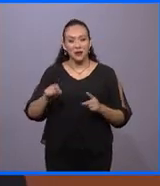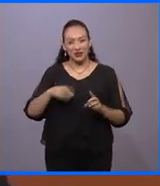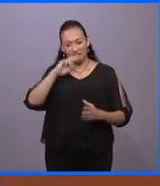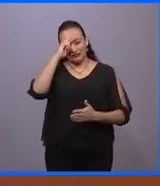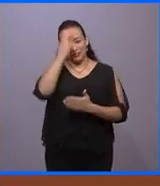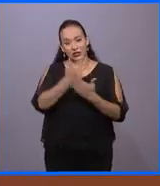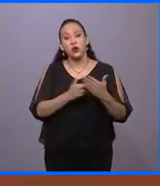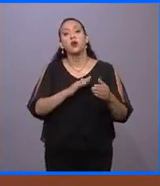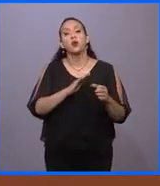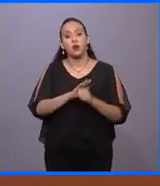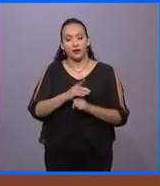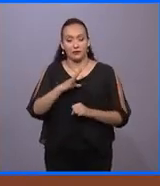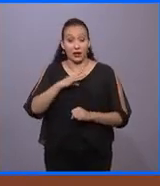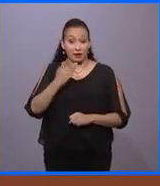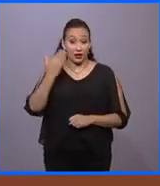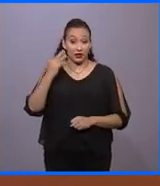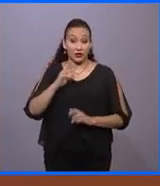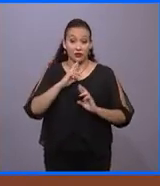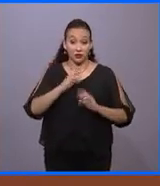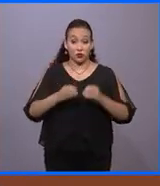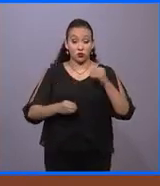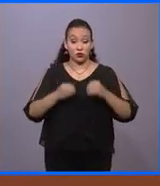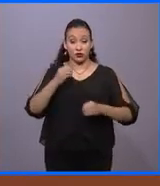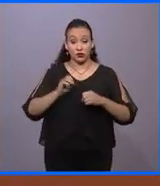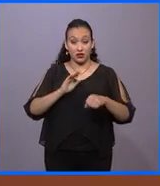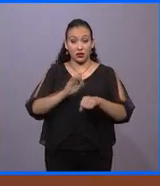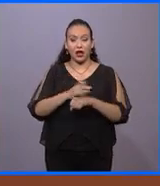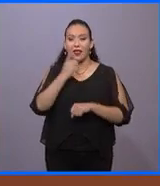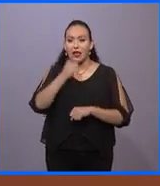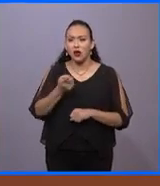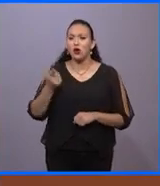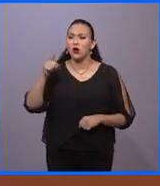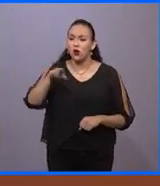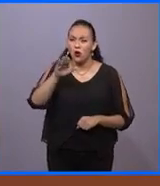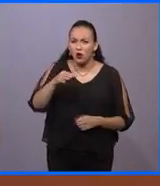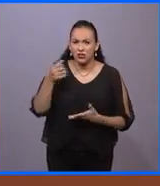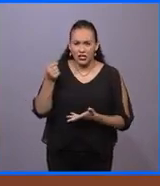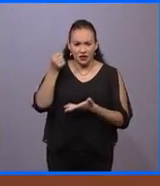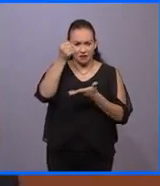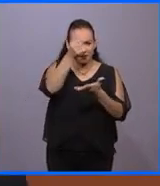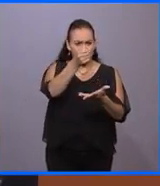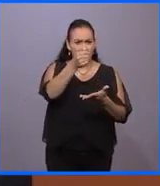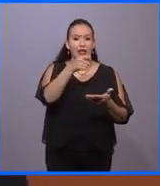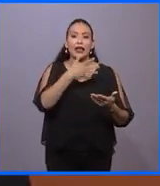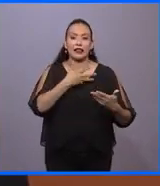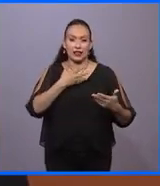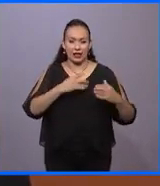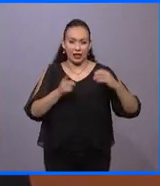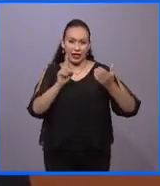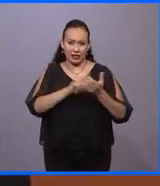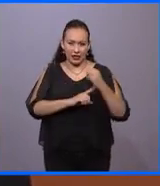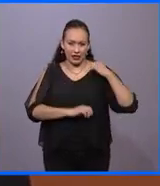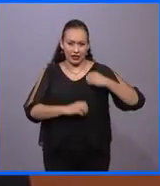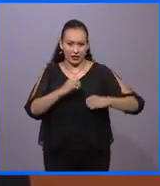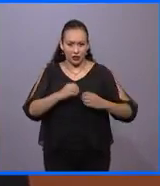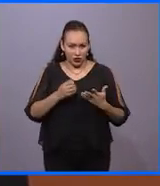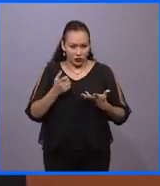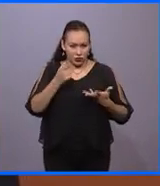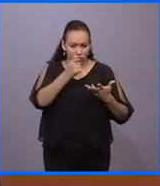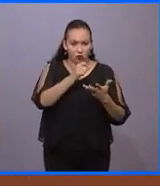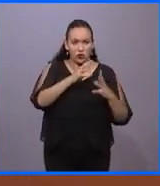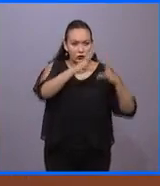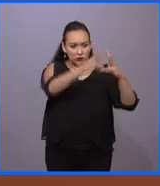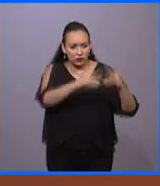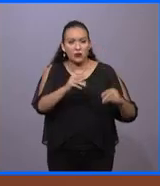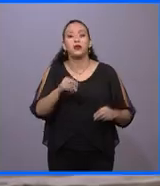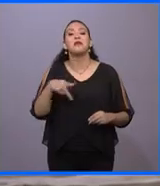suspensión dictada en un juicio de amparo en la que se ordenó que no se extinguieran los fideicomisos del Poder Judicial, lo que violó Nacional